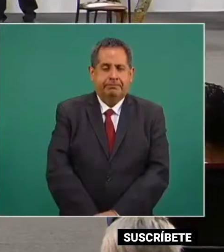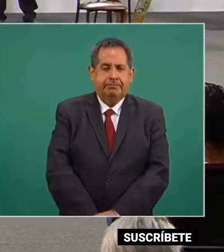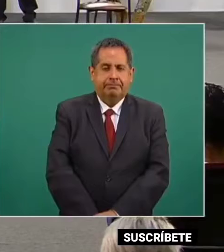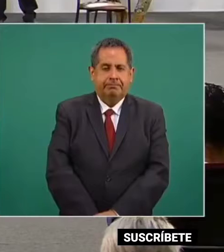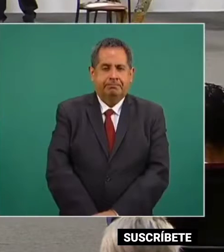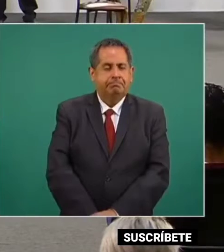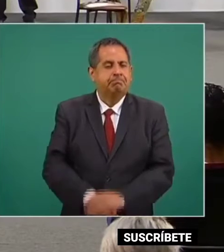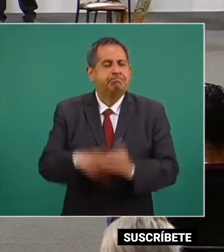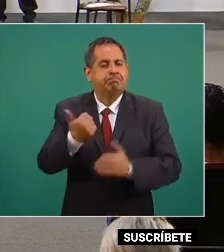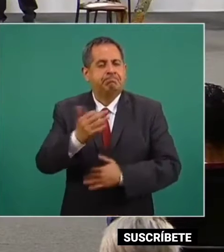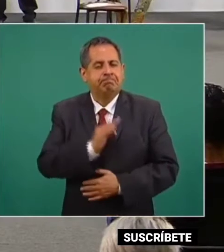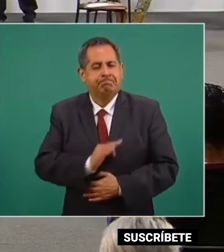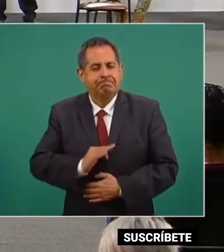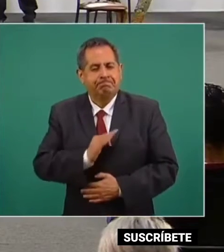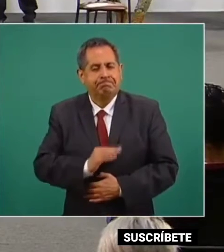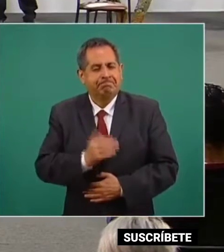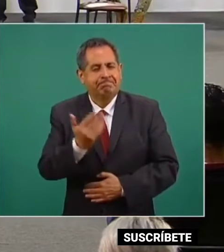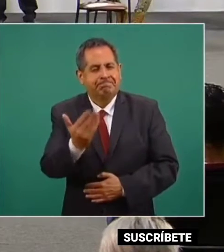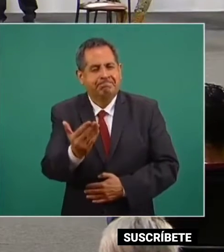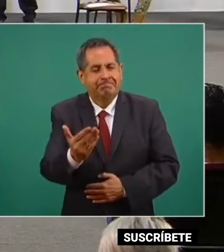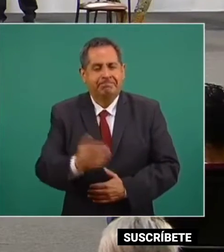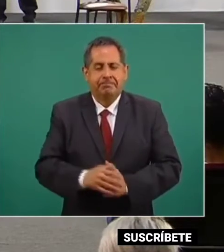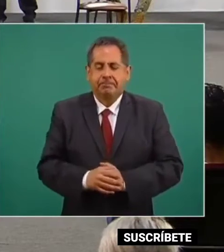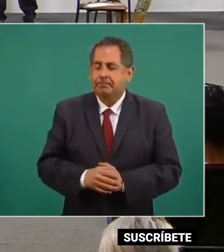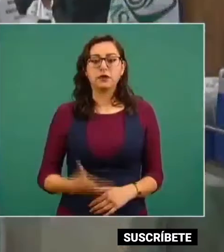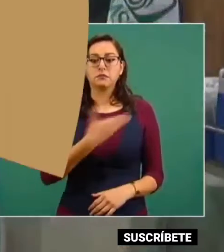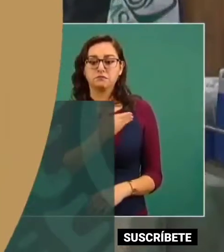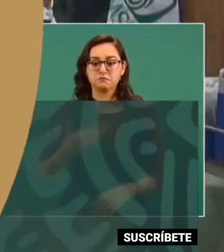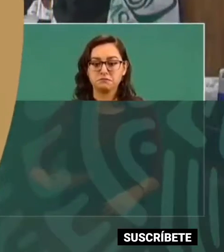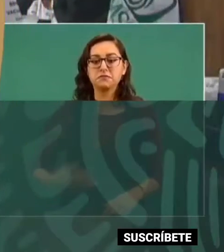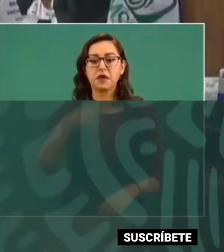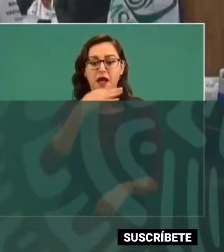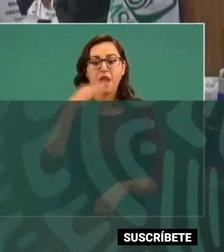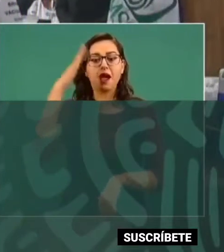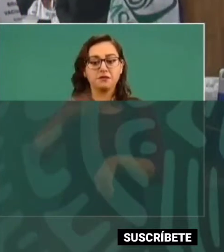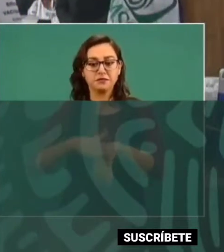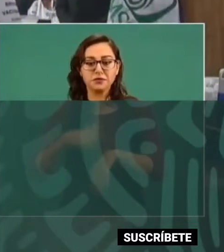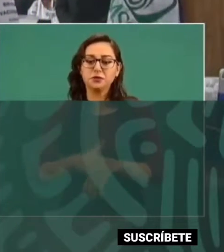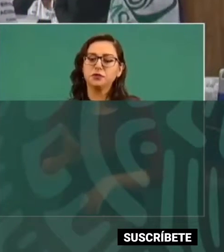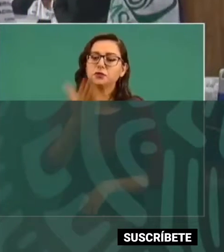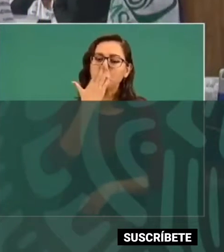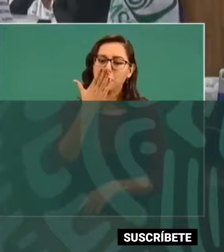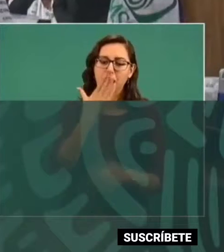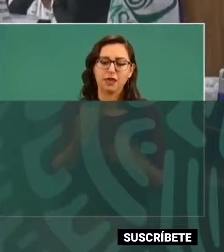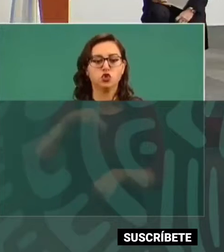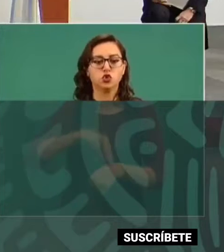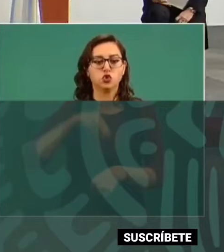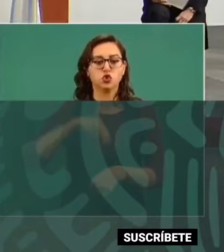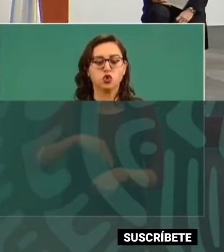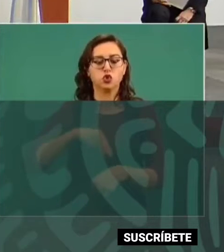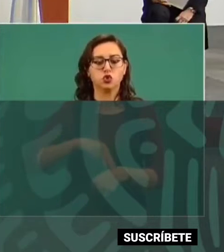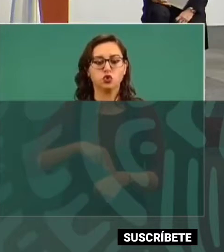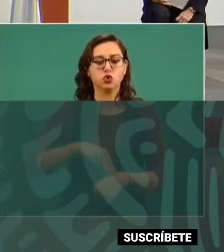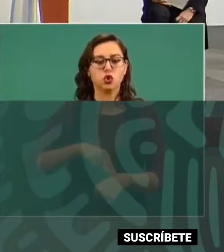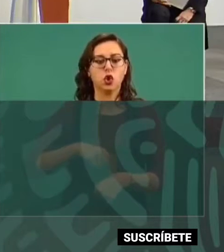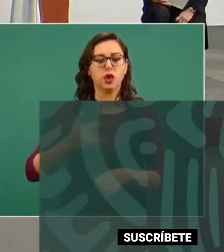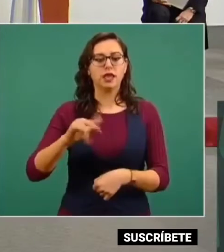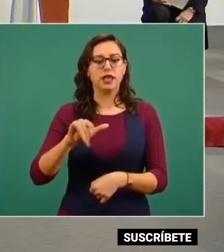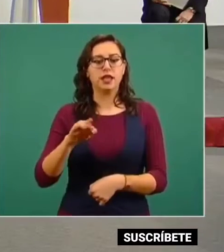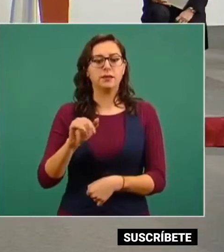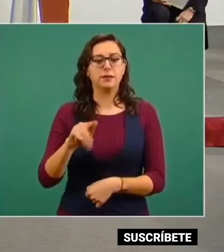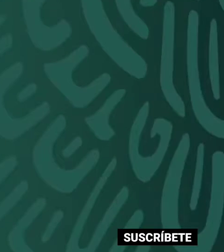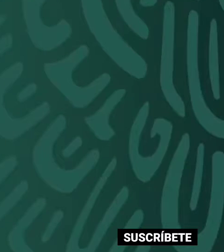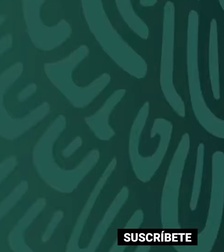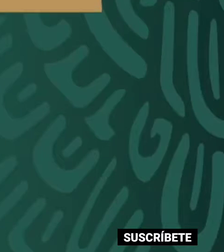Muchas felicidades. Muchas gracias. Al finalizar la semana, el presidente López Obrador dio